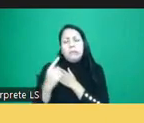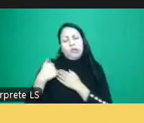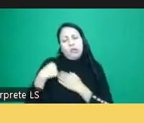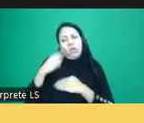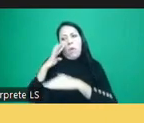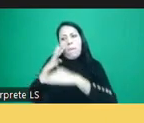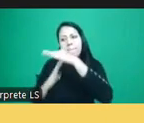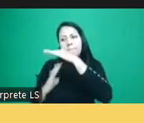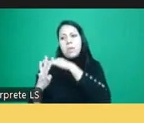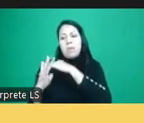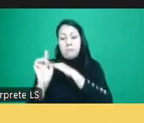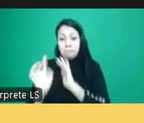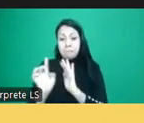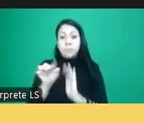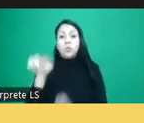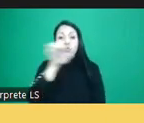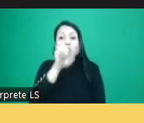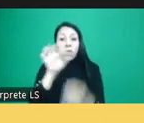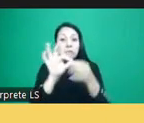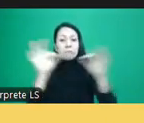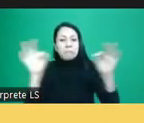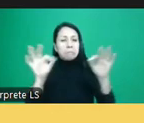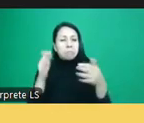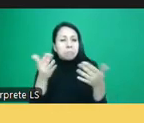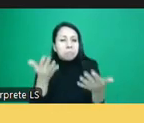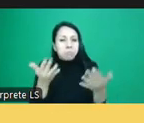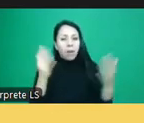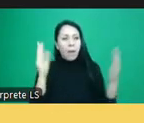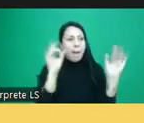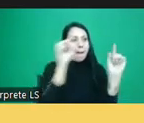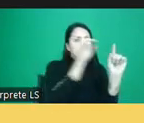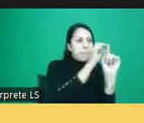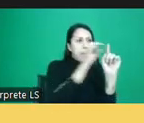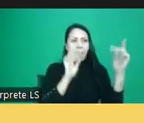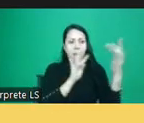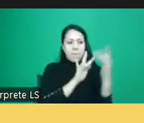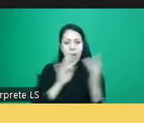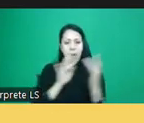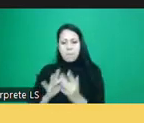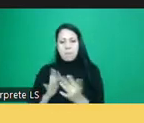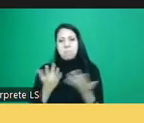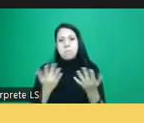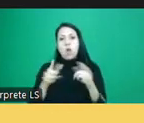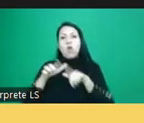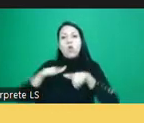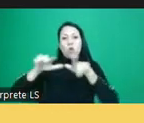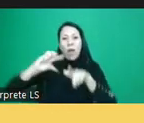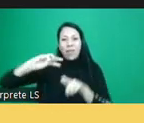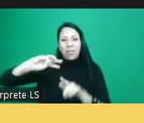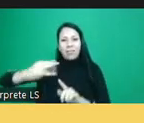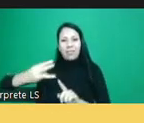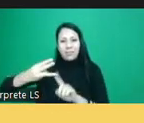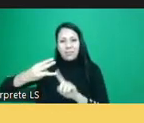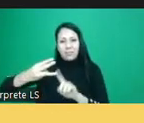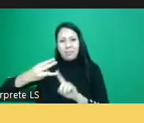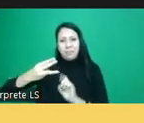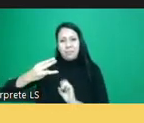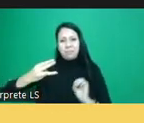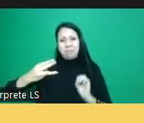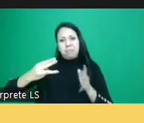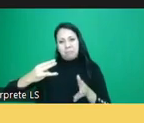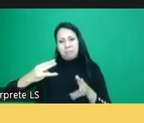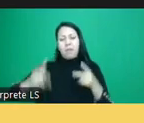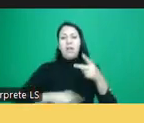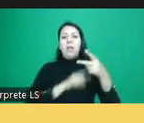Ustedes me impulso con, ponen allí su lugar 3. A pesar de